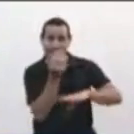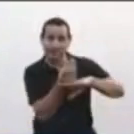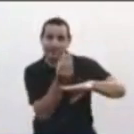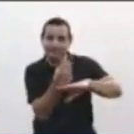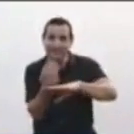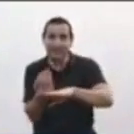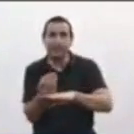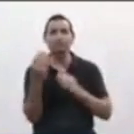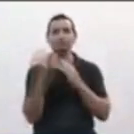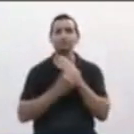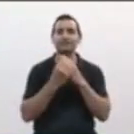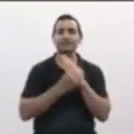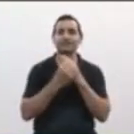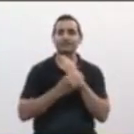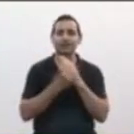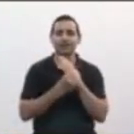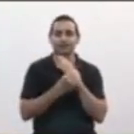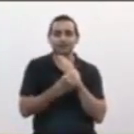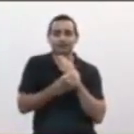la ministra